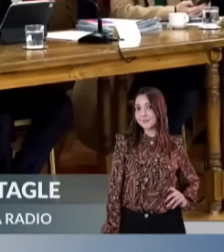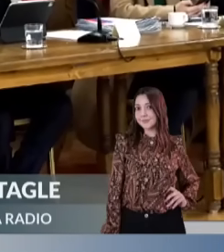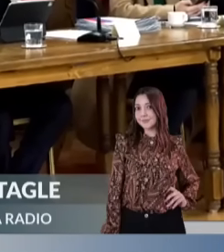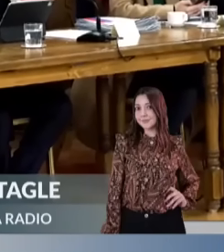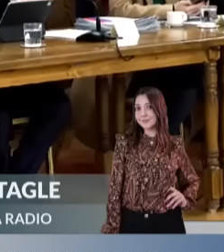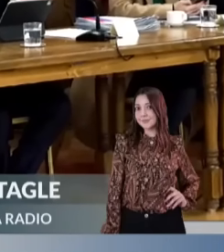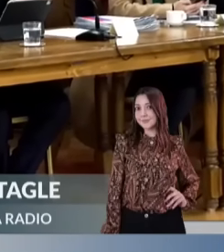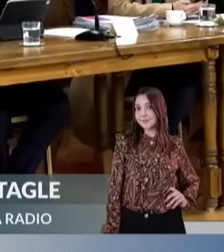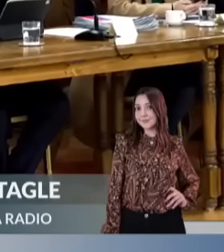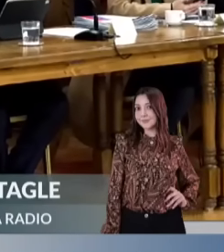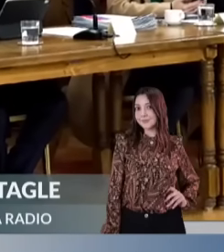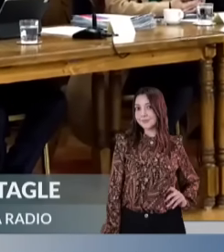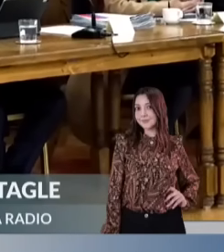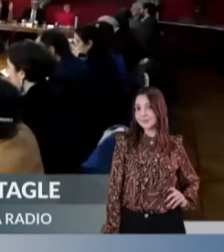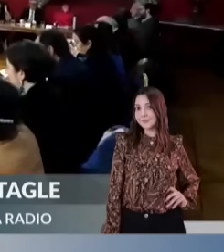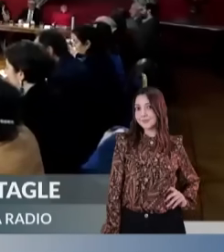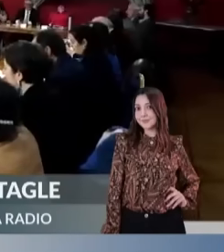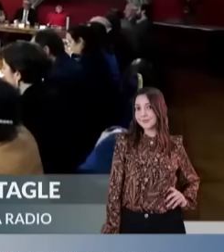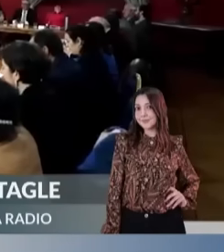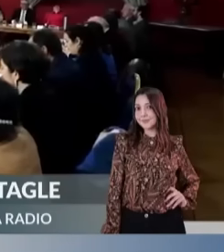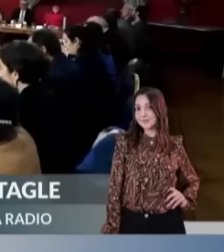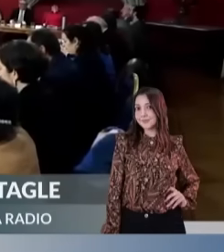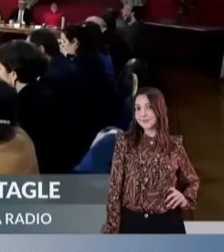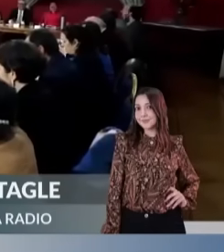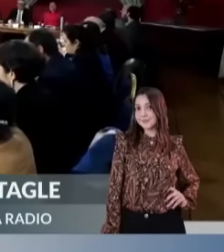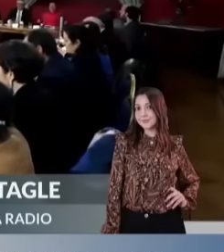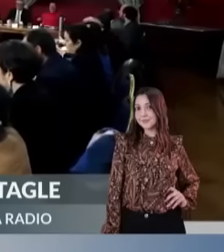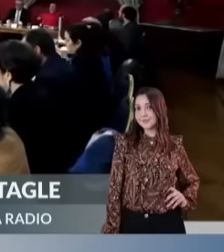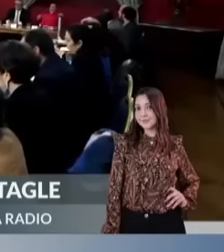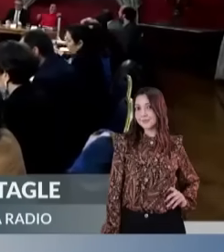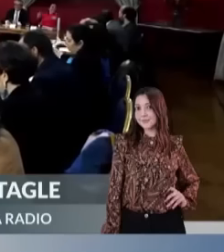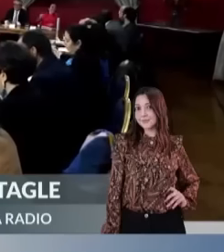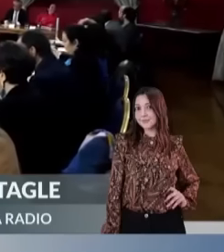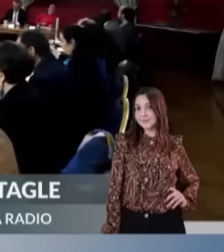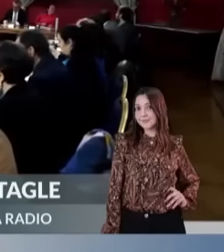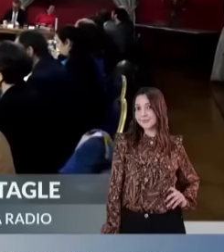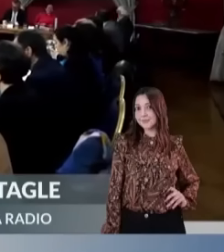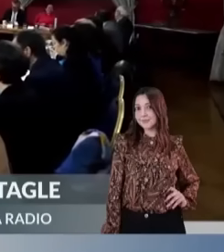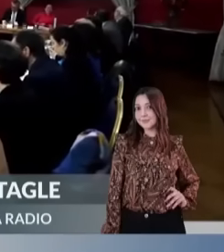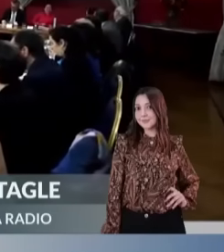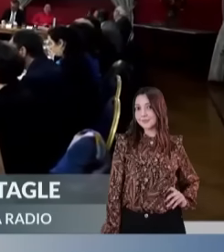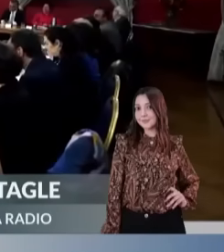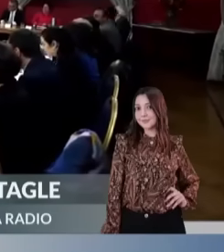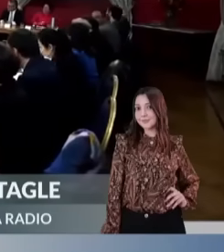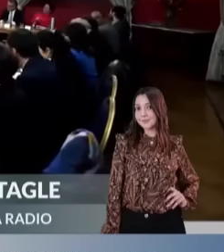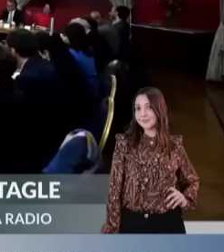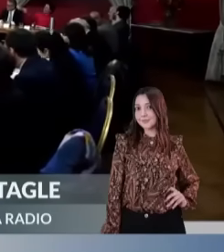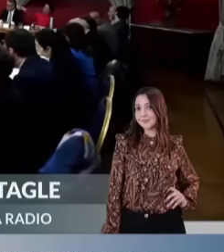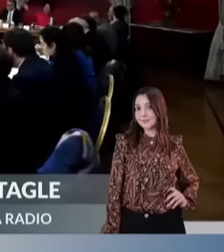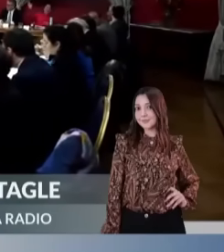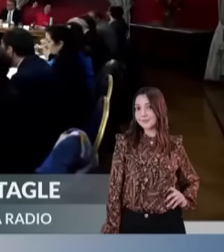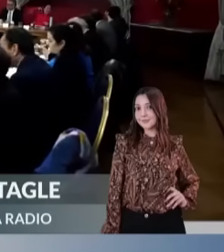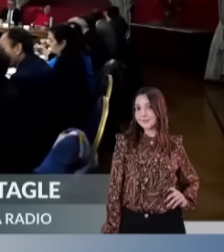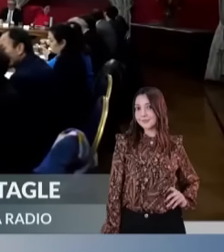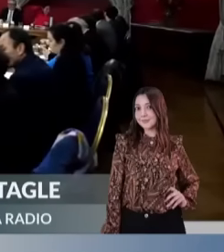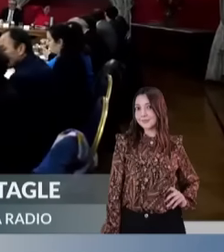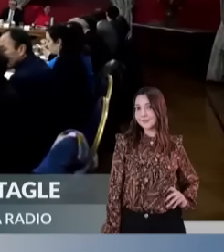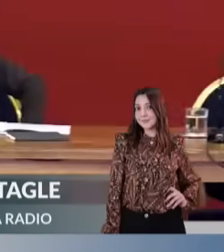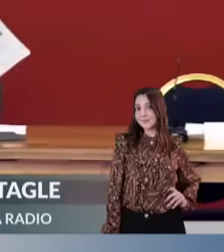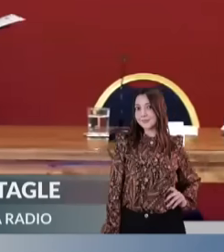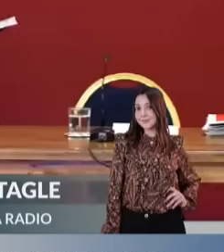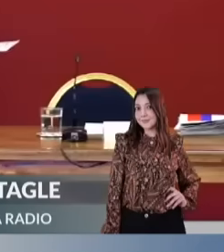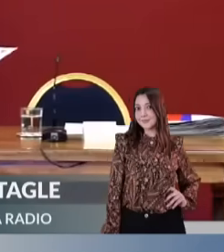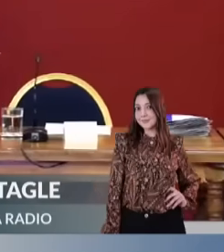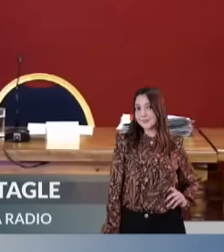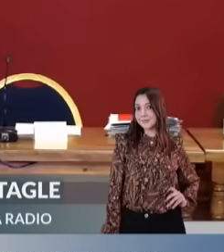objeto dentro de sus estatutos, y después resulta que le pasan plata para hacer cosas distintas al objeto. Eso